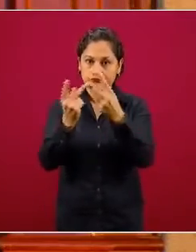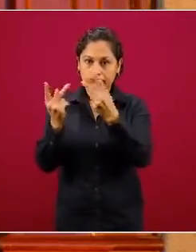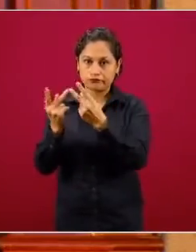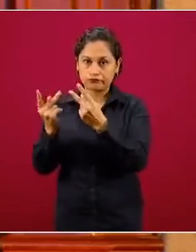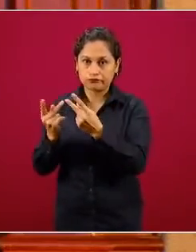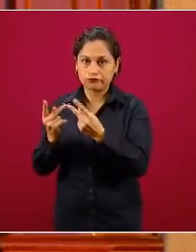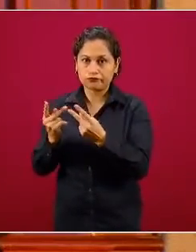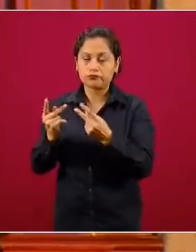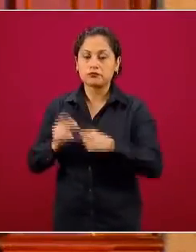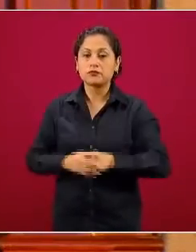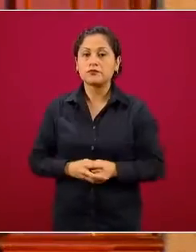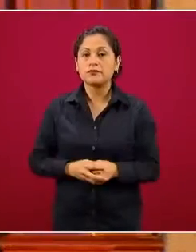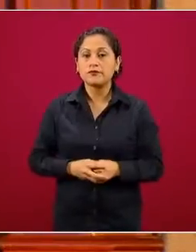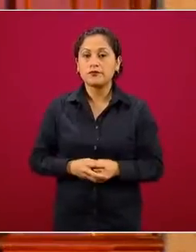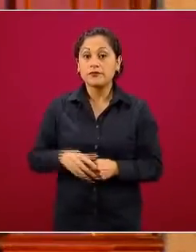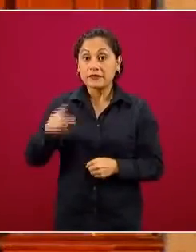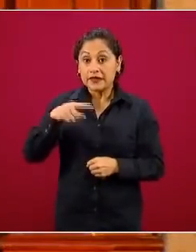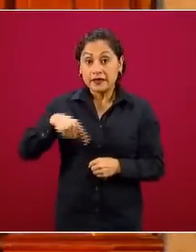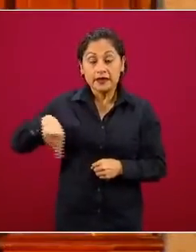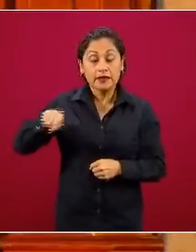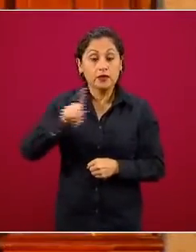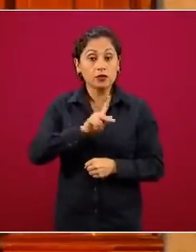para que nos centremos en esta explicación general,